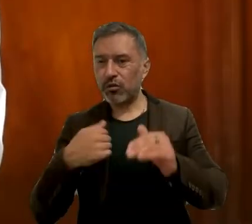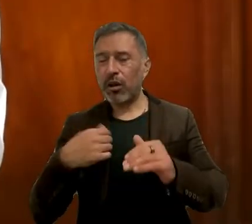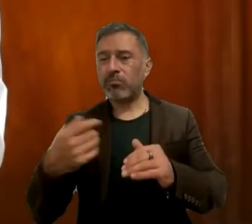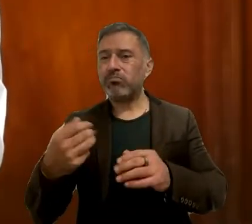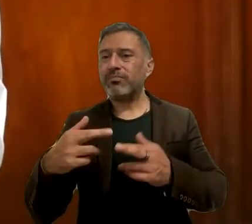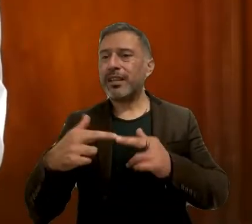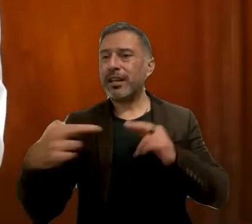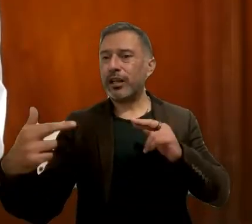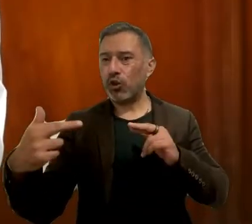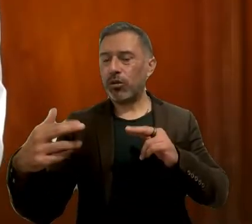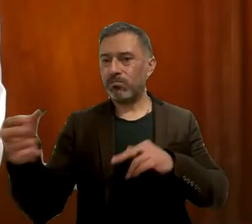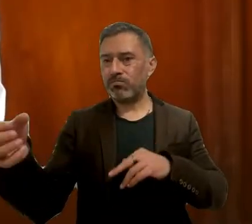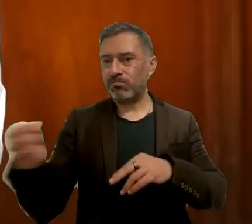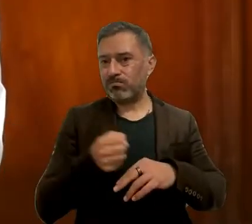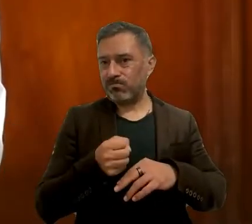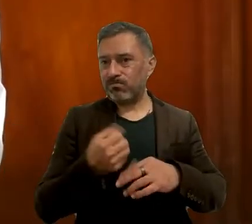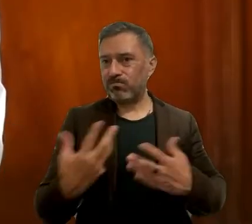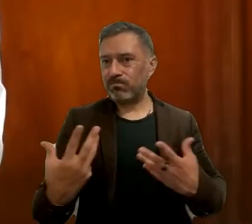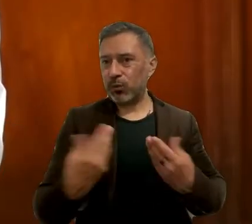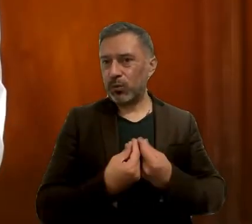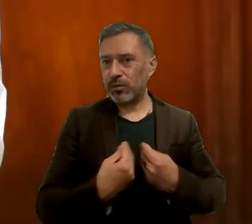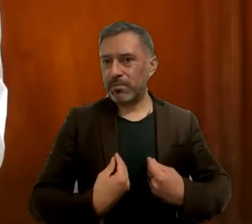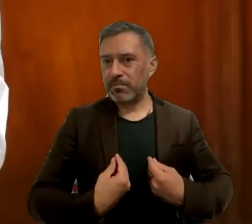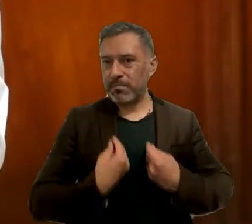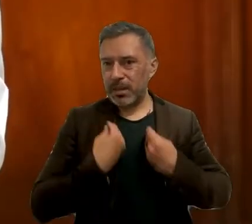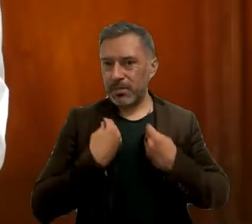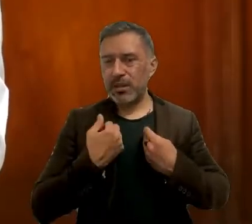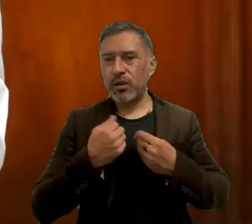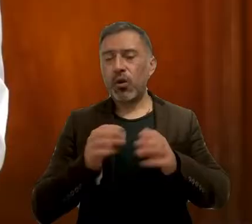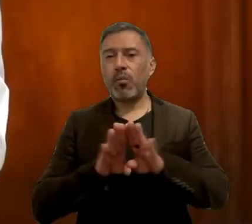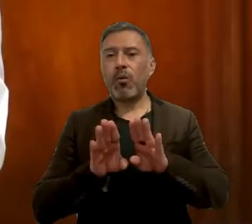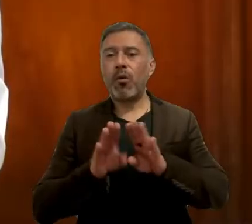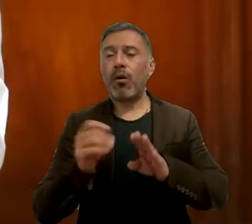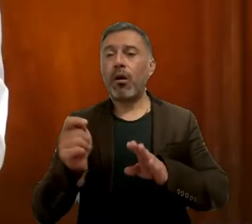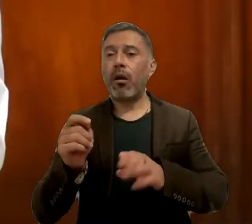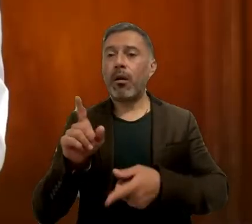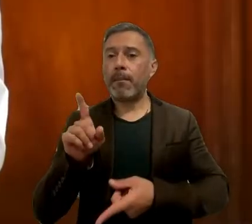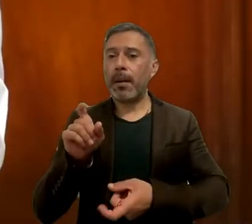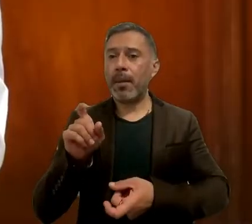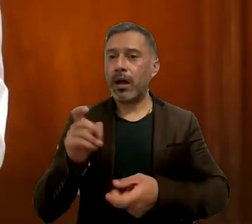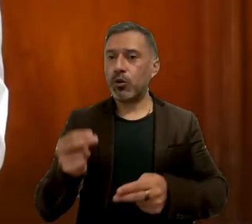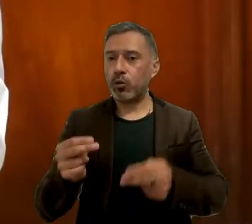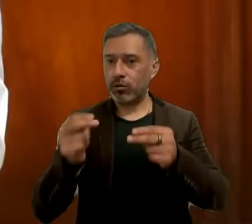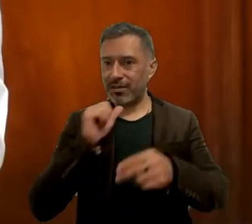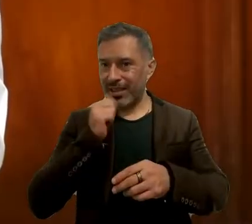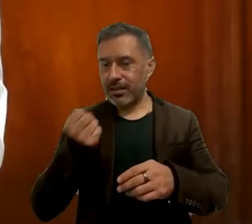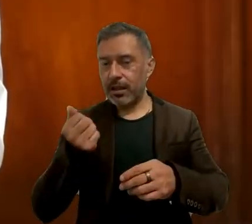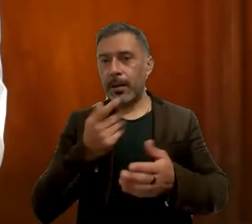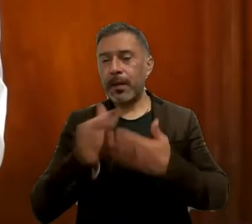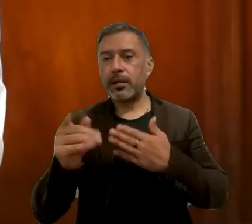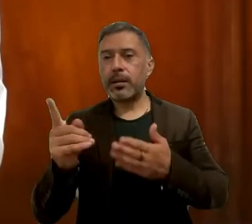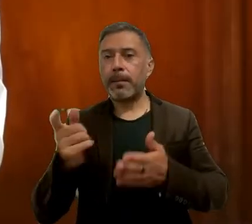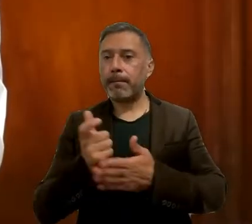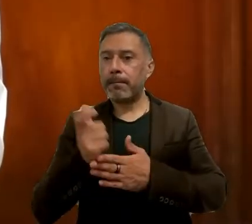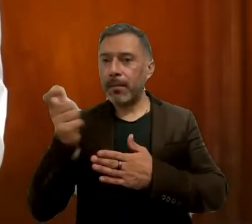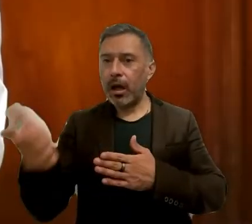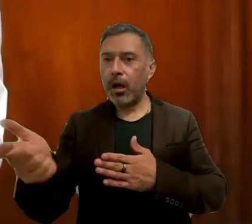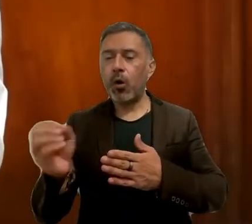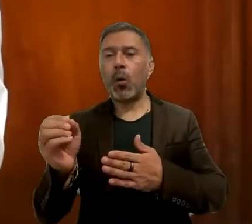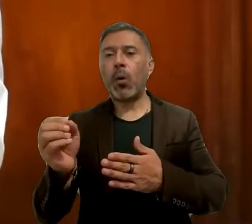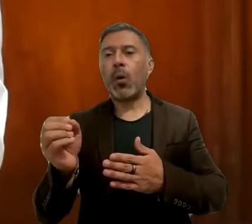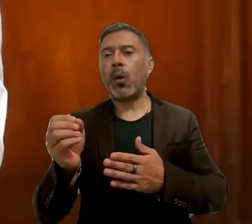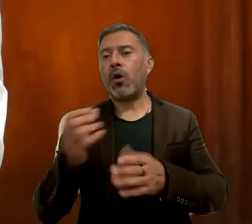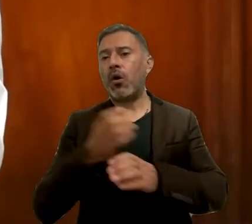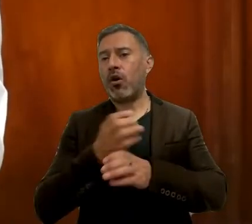vivir en conjunto y hacer una vida en común sin fines de lucro, a cambio de un pago en efectivo o en especie,